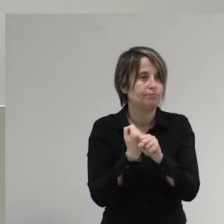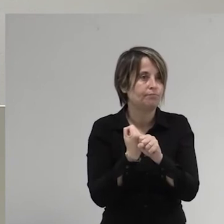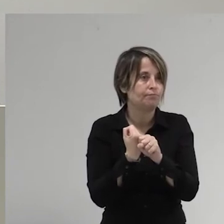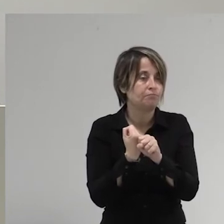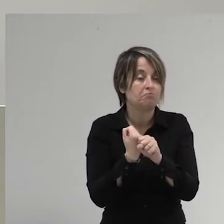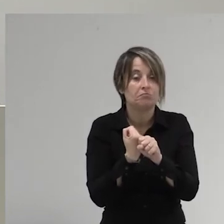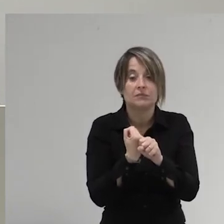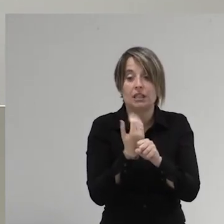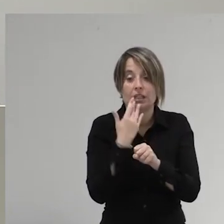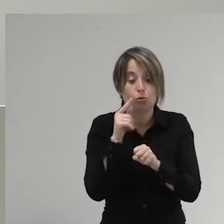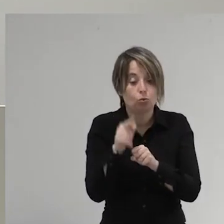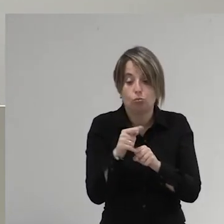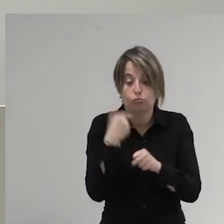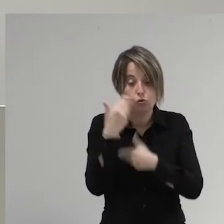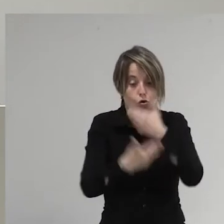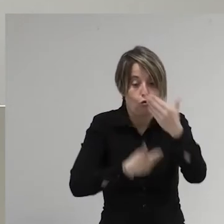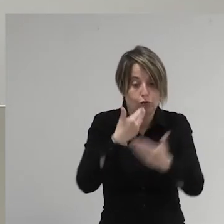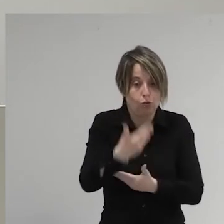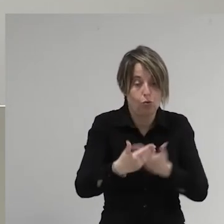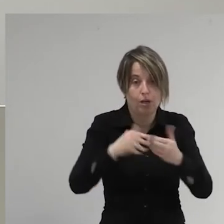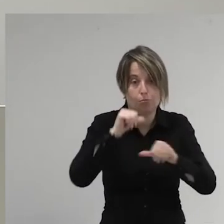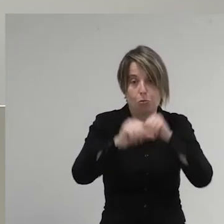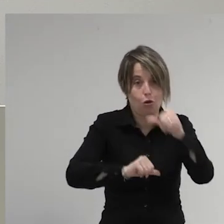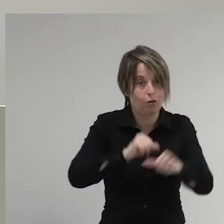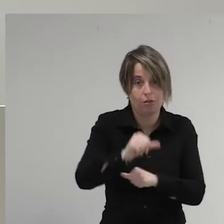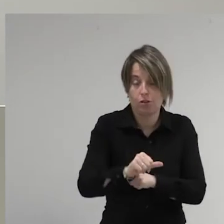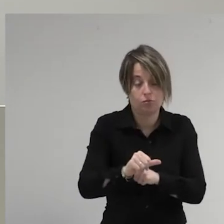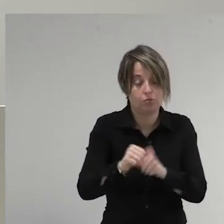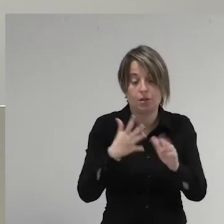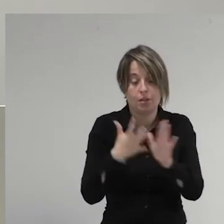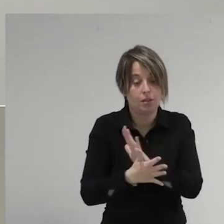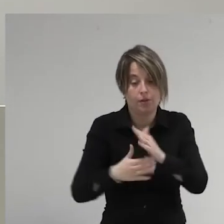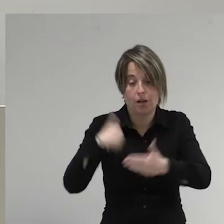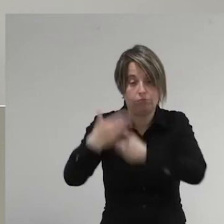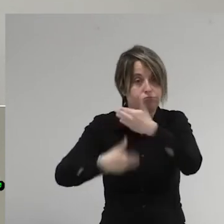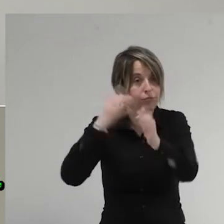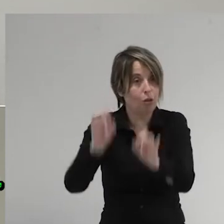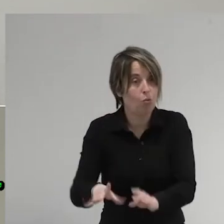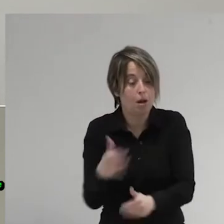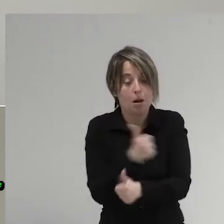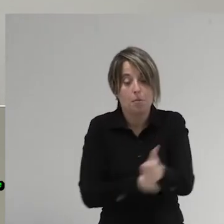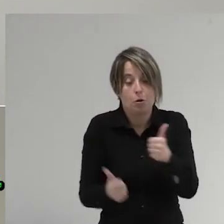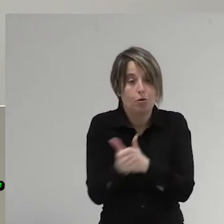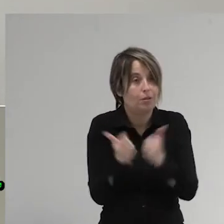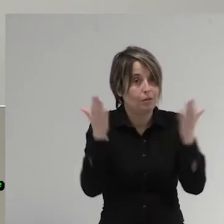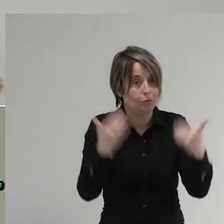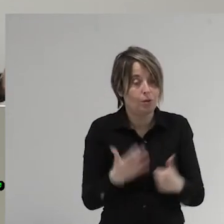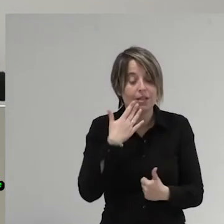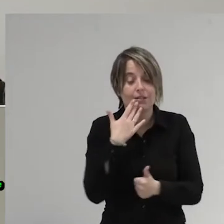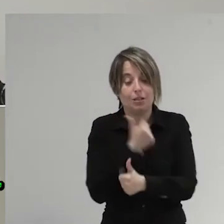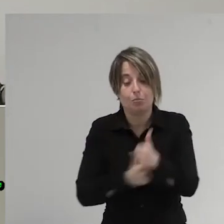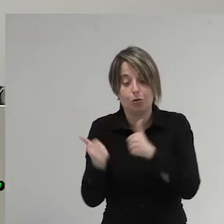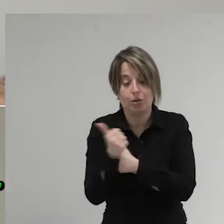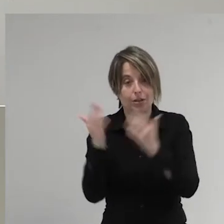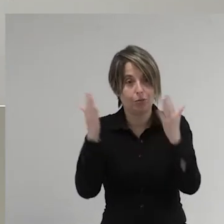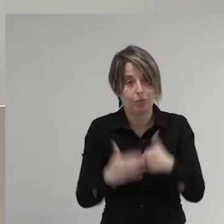Y tú no interrumpes eso, pues tú lo estás produciendo, no lo estás priorizando, y en la medida que no lo priorizas no es